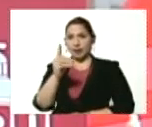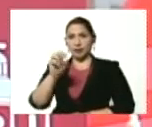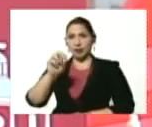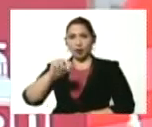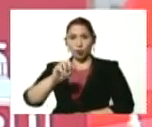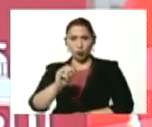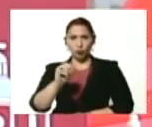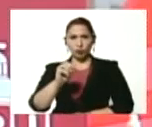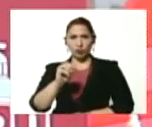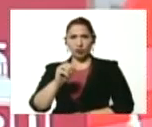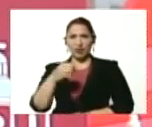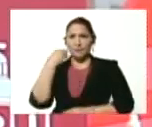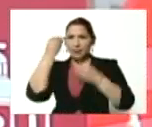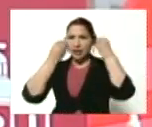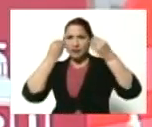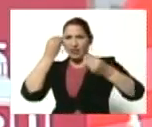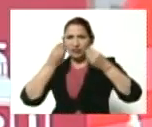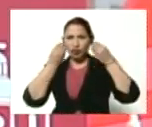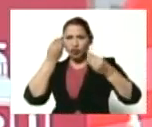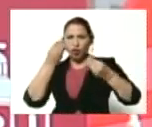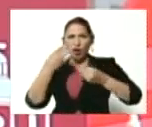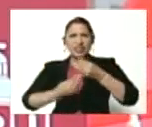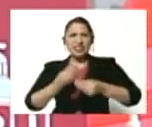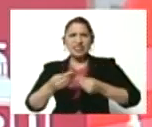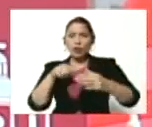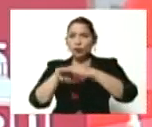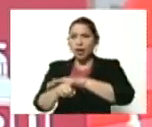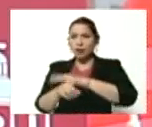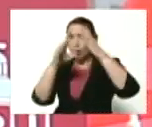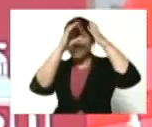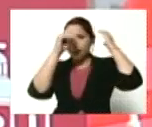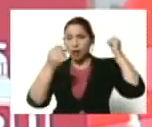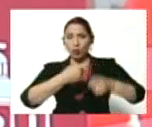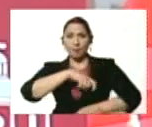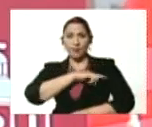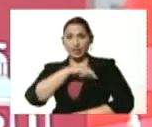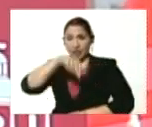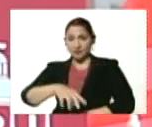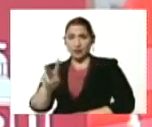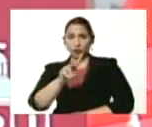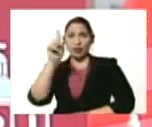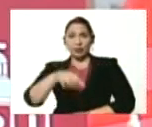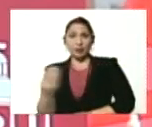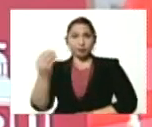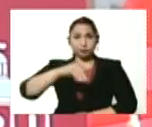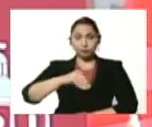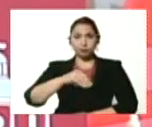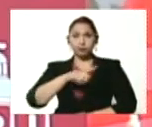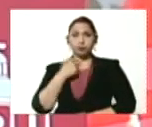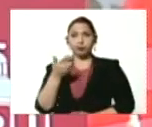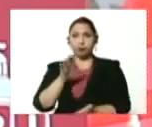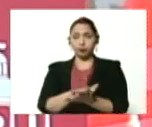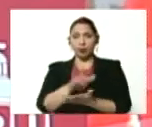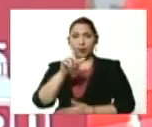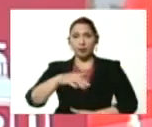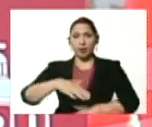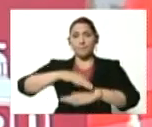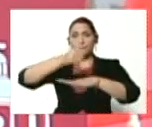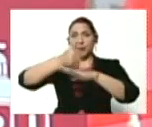embajador español. Todo, todo, incluida la autorización para asesinar al primer teniente